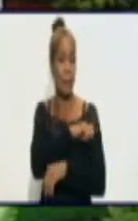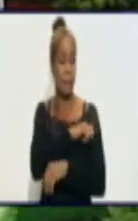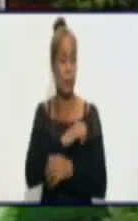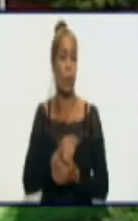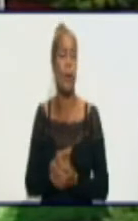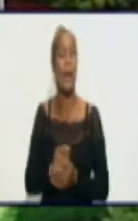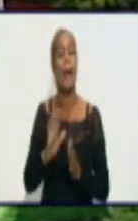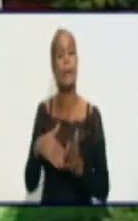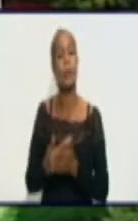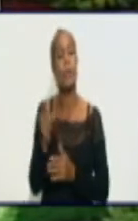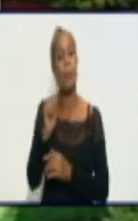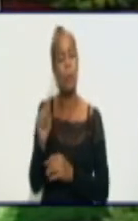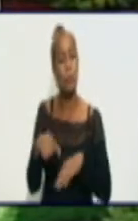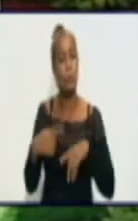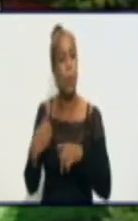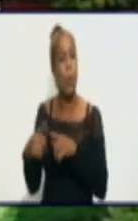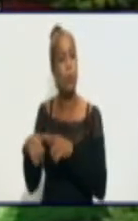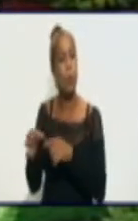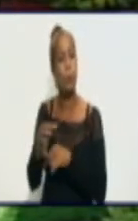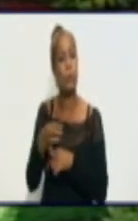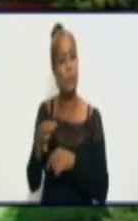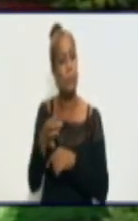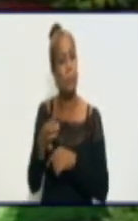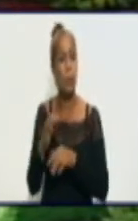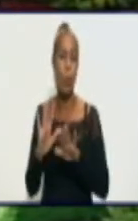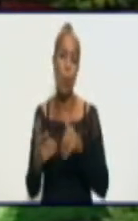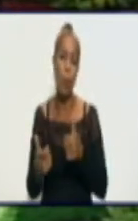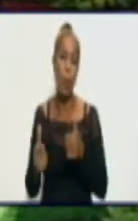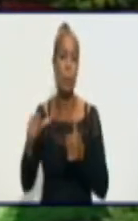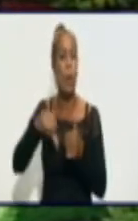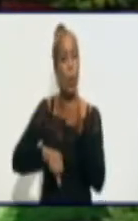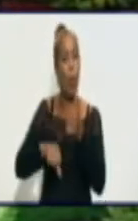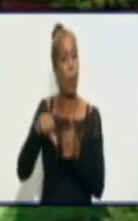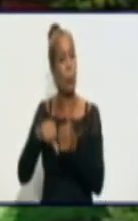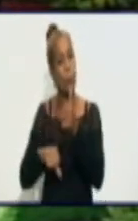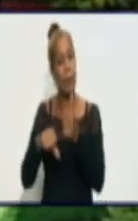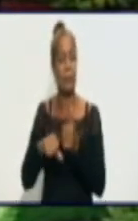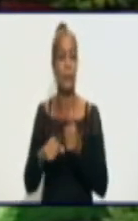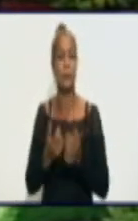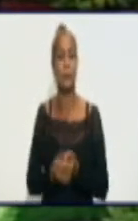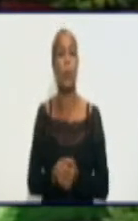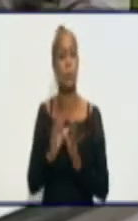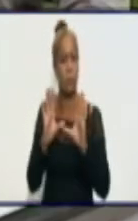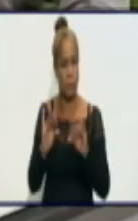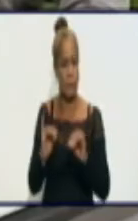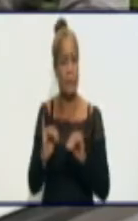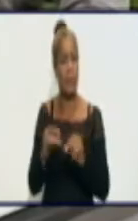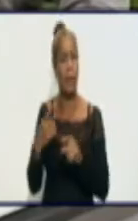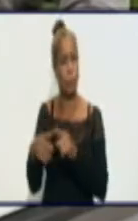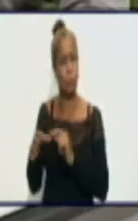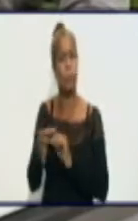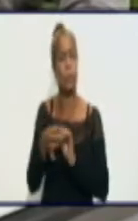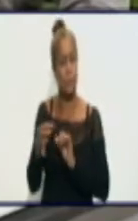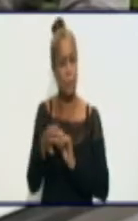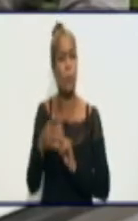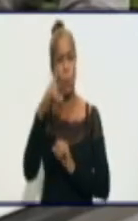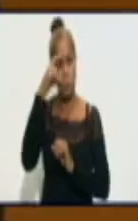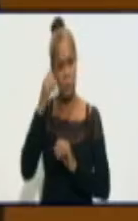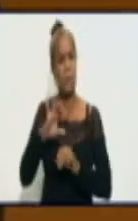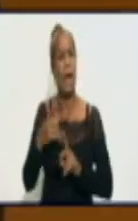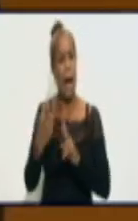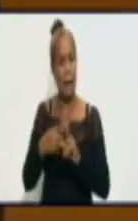los municipios de la provincia cómo se comporta? No, en el resto de los municipios está controlada la situación,